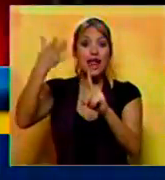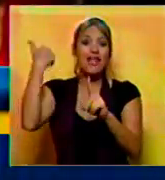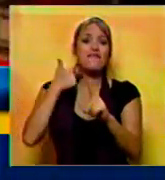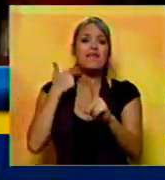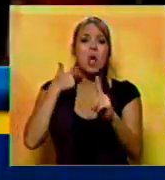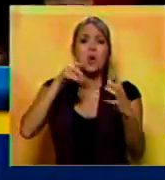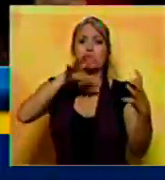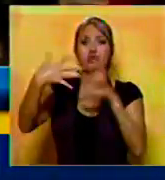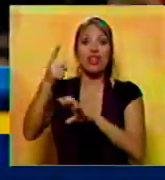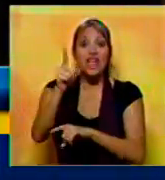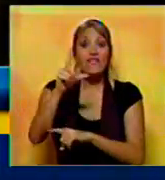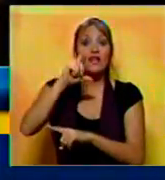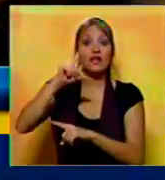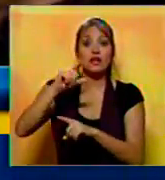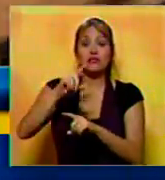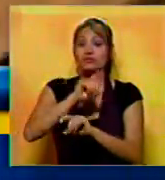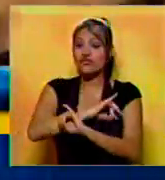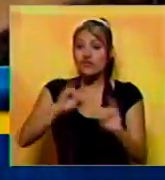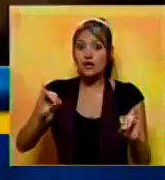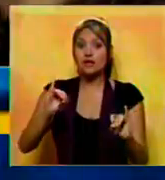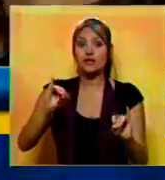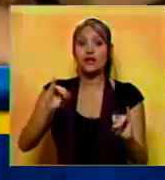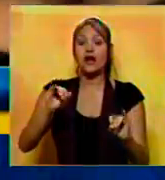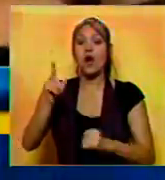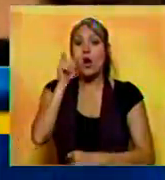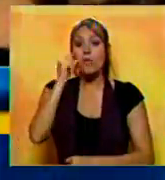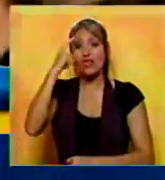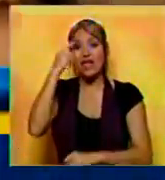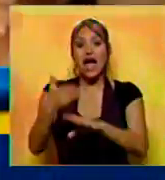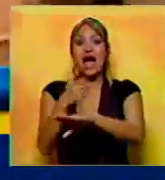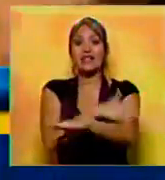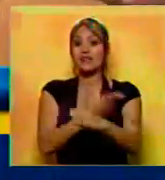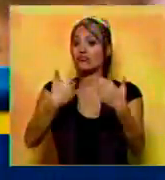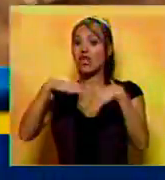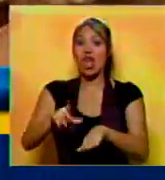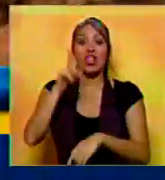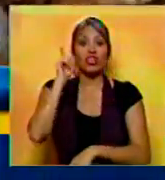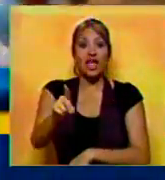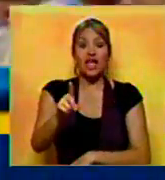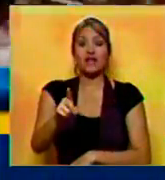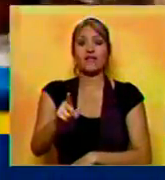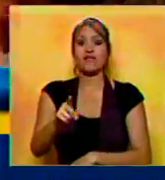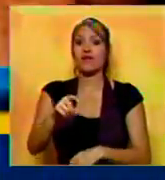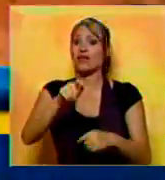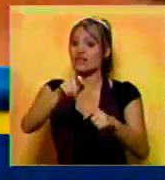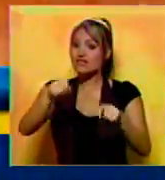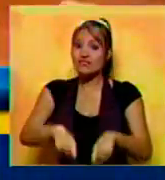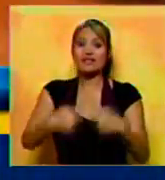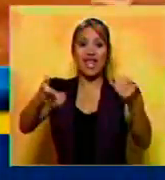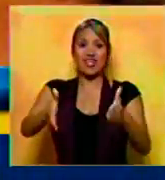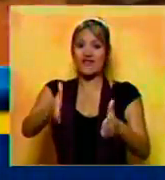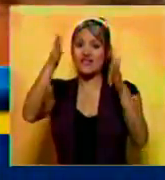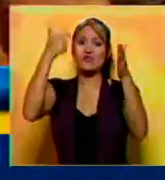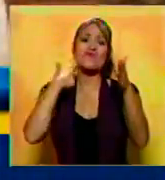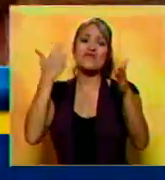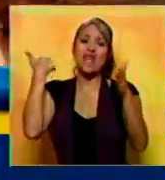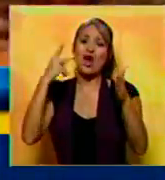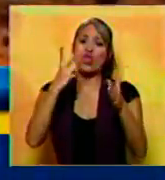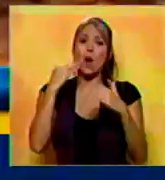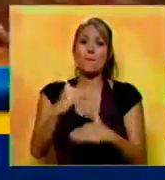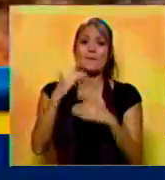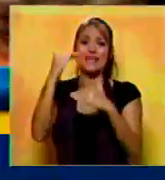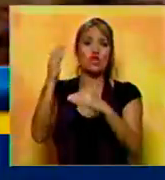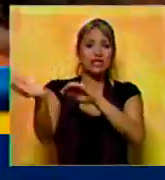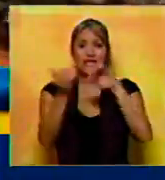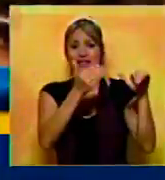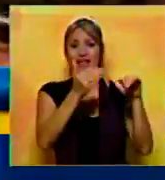que tenía orden de demolición. El dueño del inmueble obtuvo días atrás una suspensión cautelar para destruir el viejo edificio de 2 pisos. Este